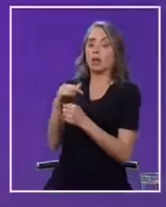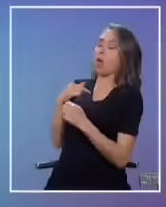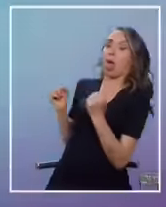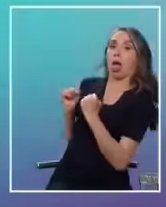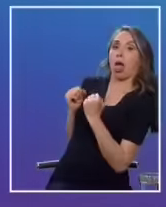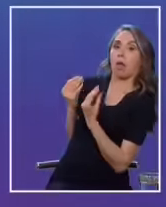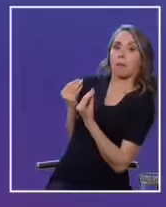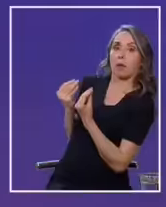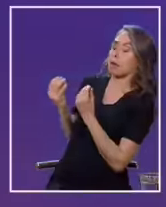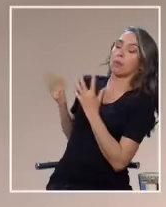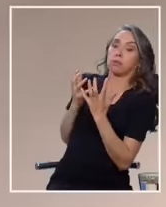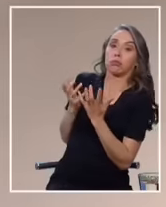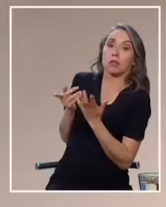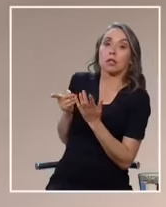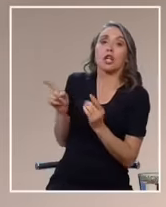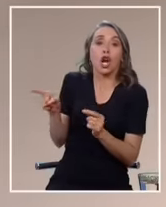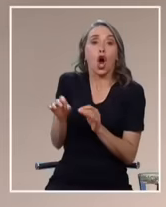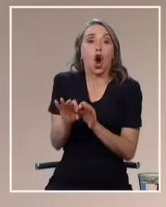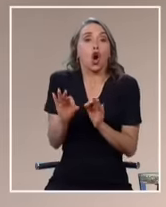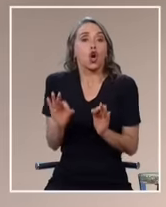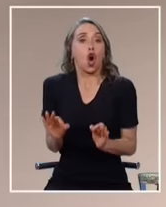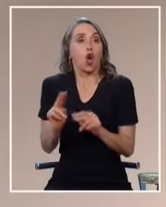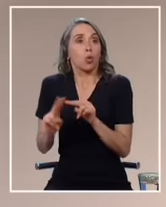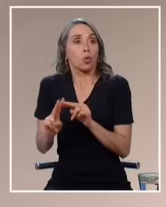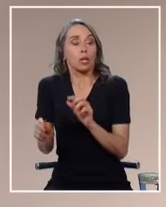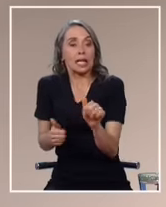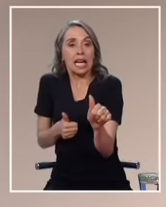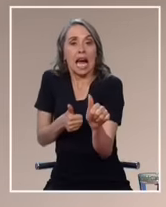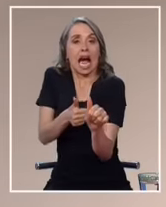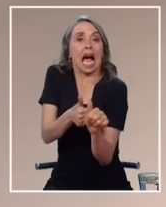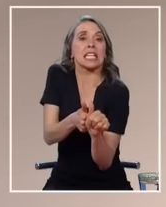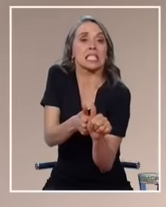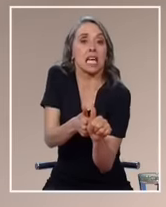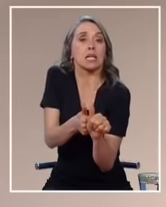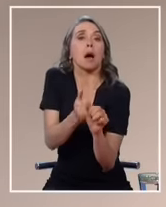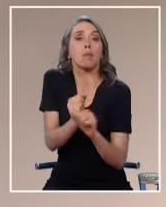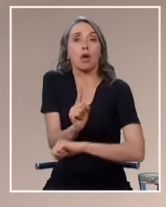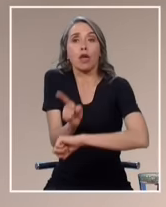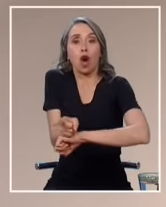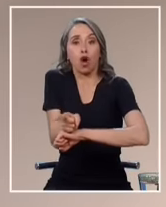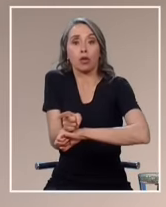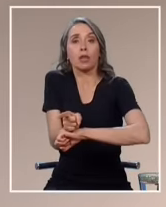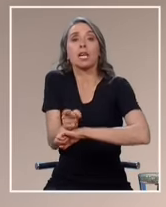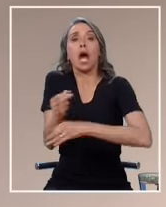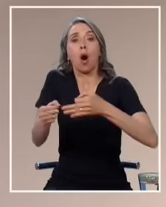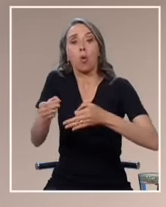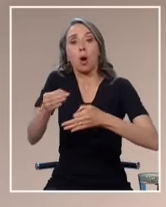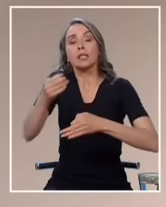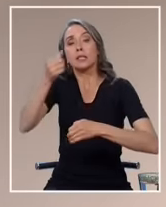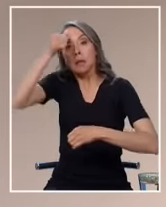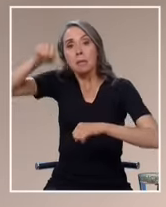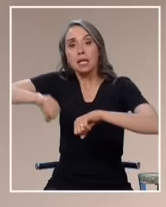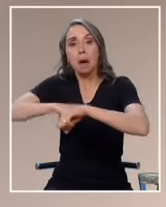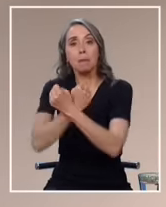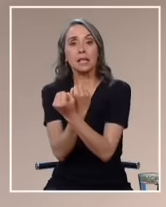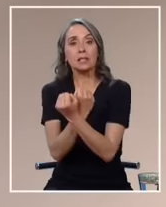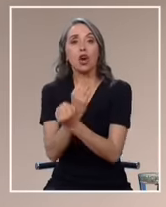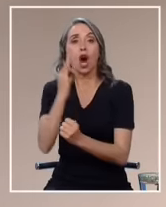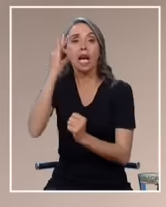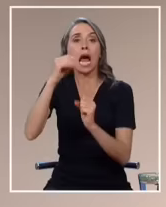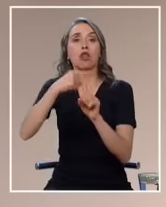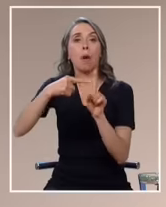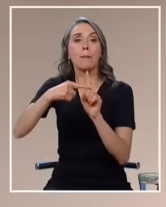intimidatoria. En casos de conductas consistentes en acercamiento, se puede imponer la pena de prisión en su grado medio a